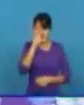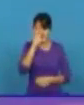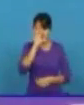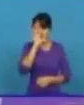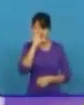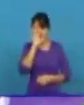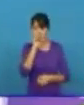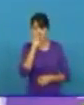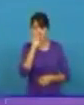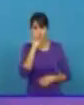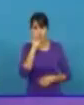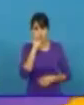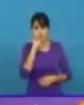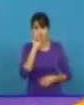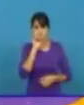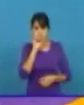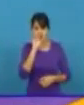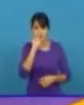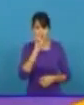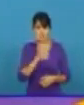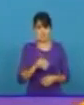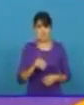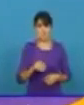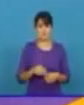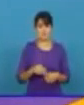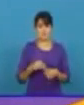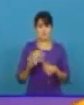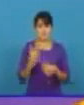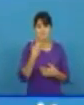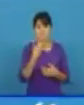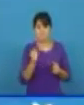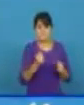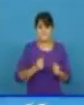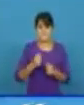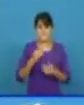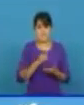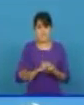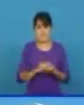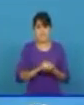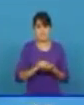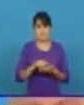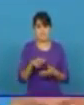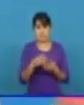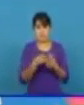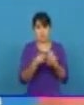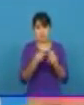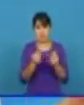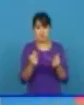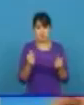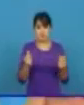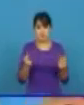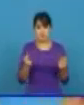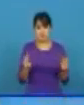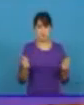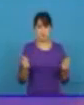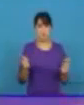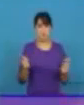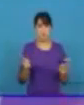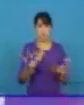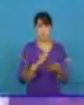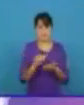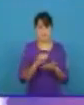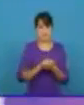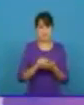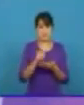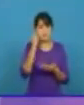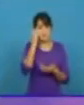pata, pata, pata, pata, pata, pata, pata, pata, mucha espuma, a mí me encanta. Mojo, mojo, mojo, mojo, mojo, mojo, mojo, si me